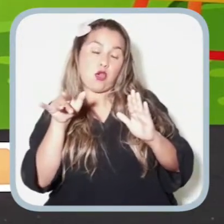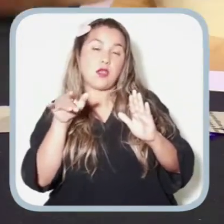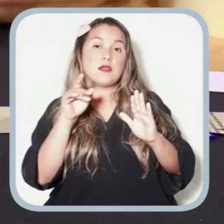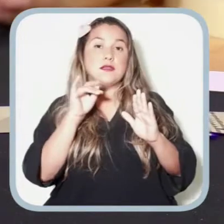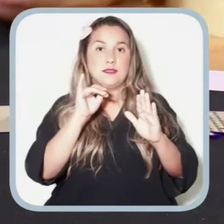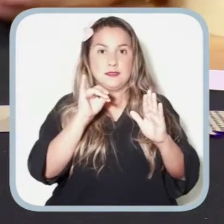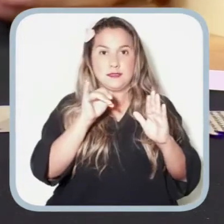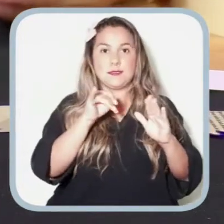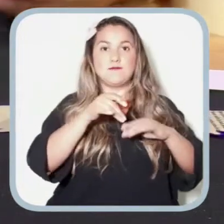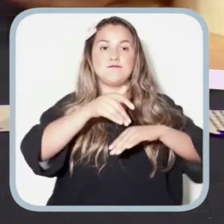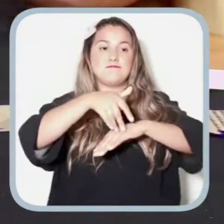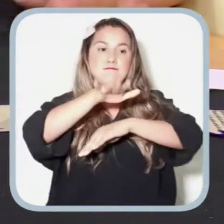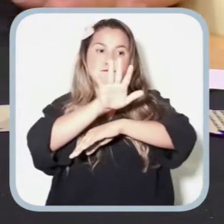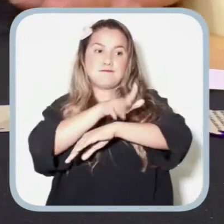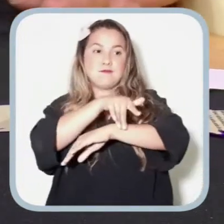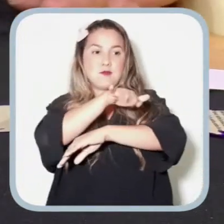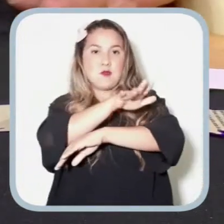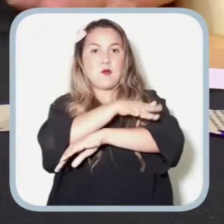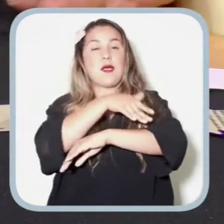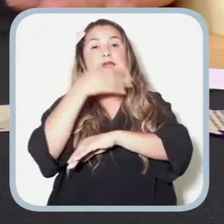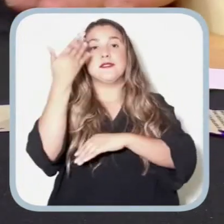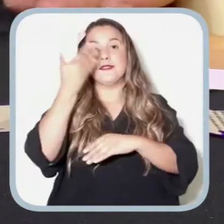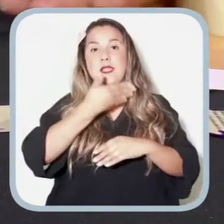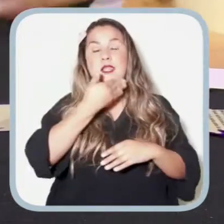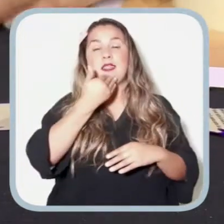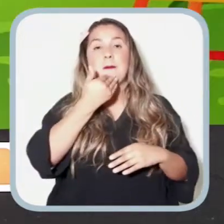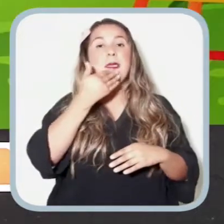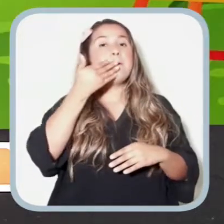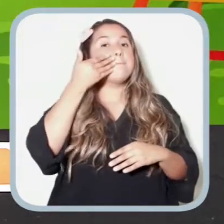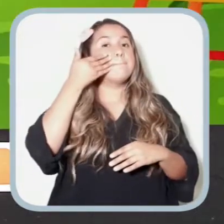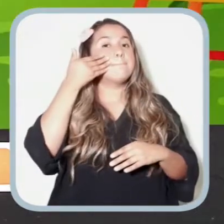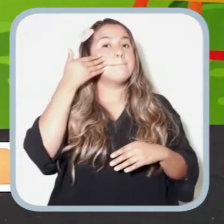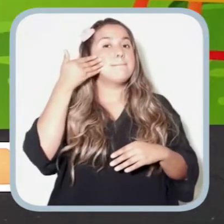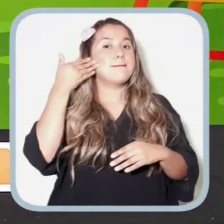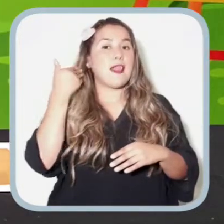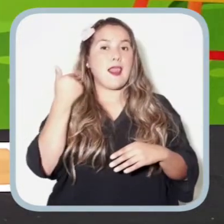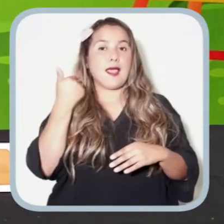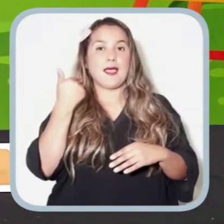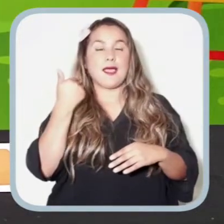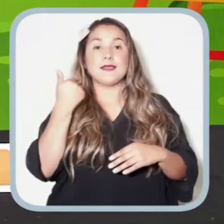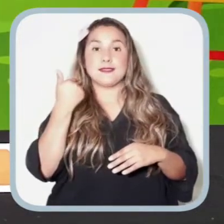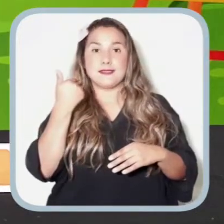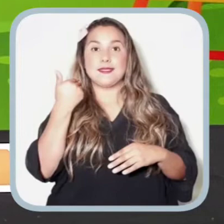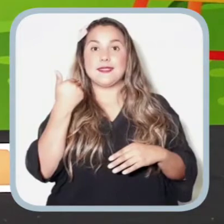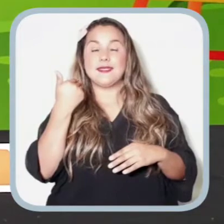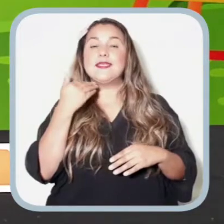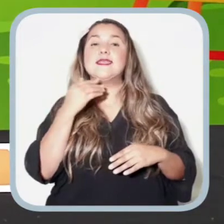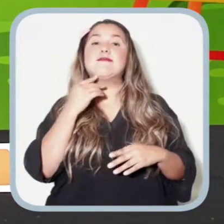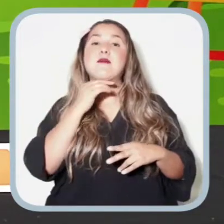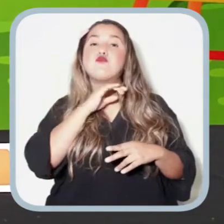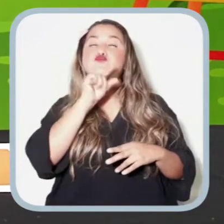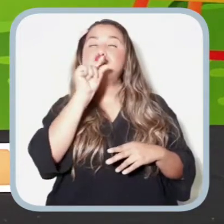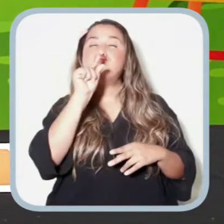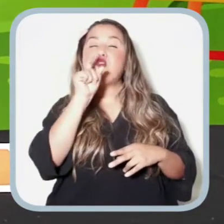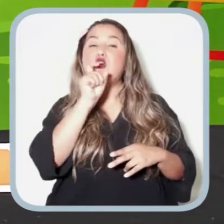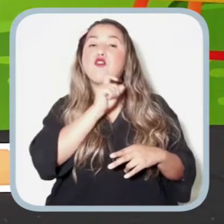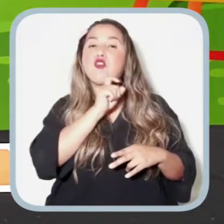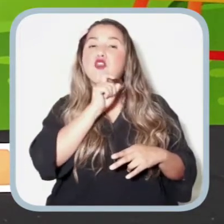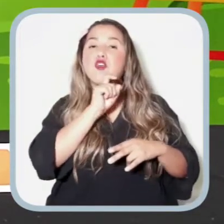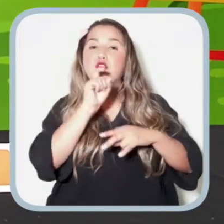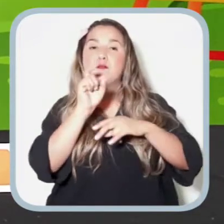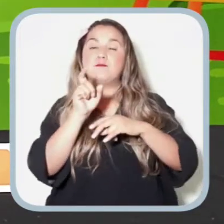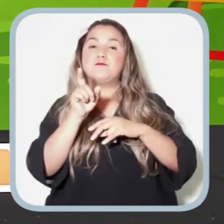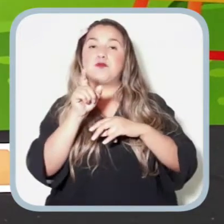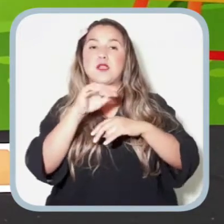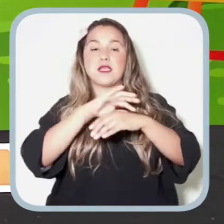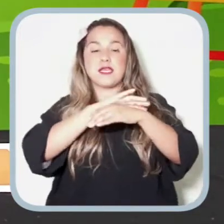conductor plumas negras y también blancas vamos a usar un poco de rojo porque la cabeza